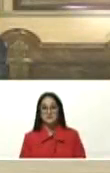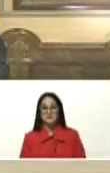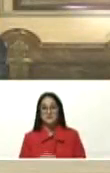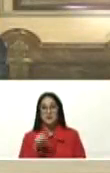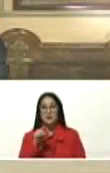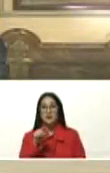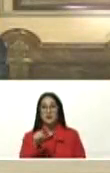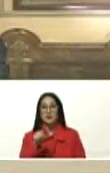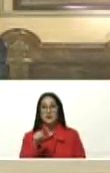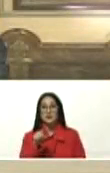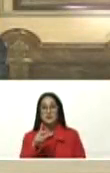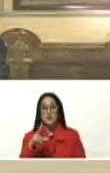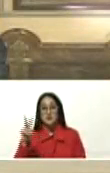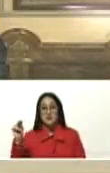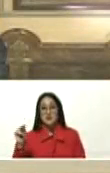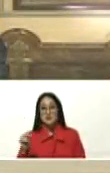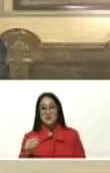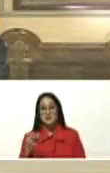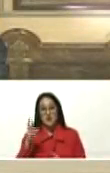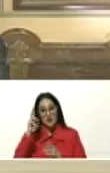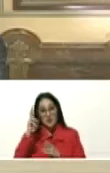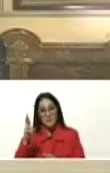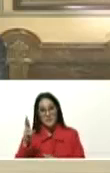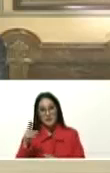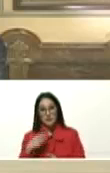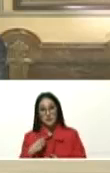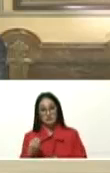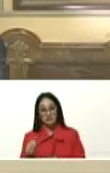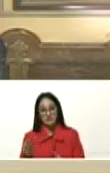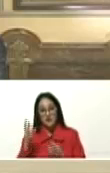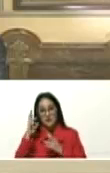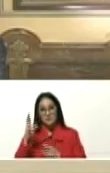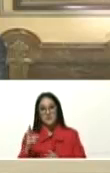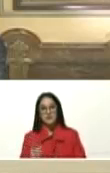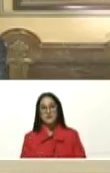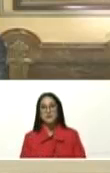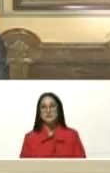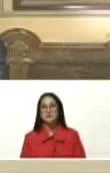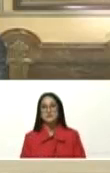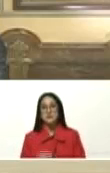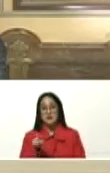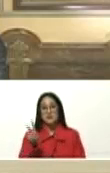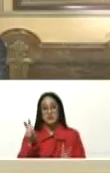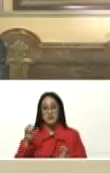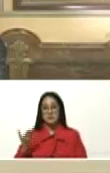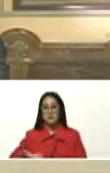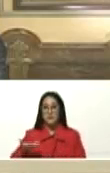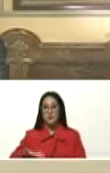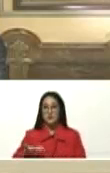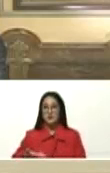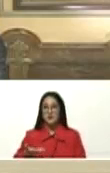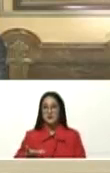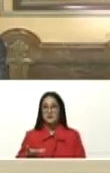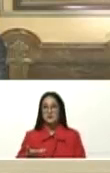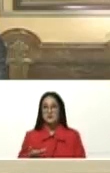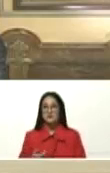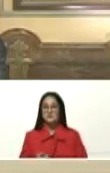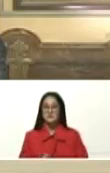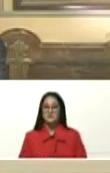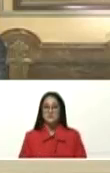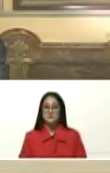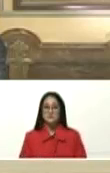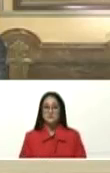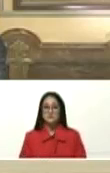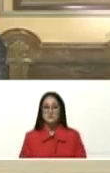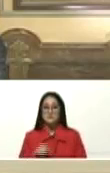llevas. Pero si me da con respeto, yo lo tomo con respeto. Eso es muy importante. La dignidad humana es